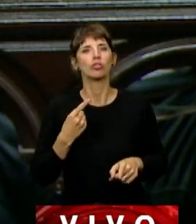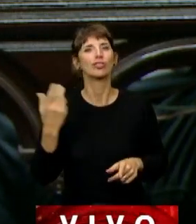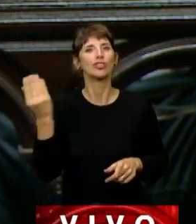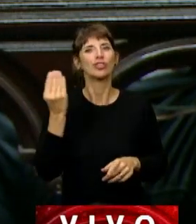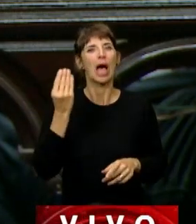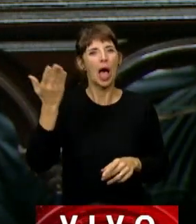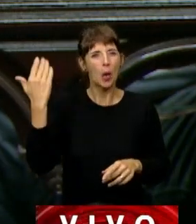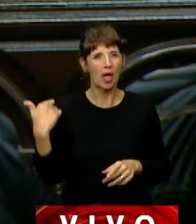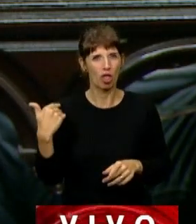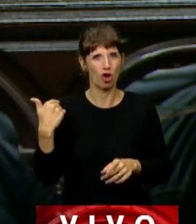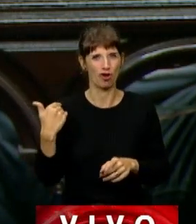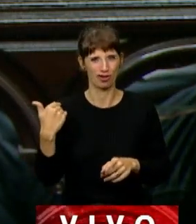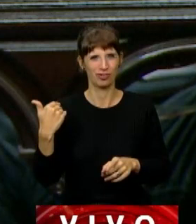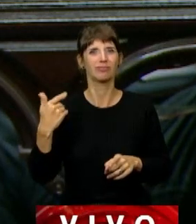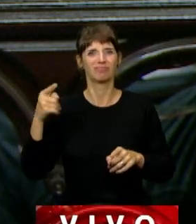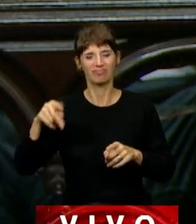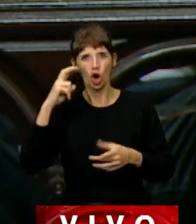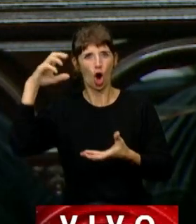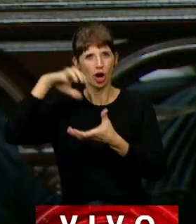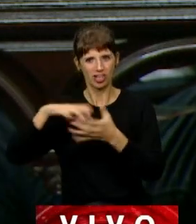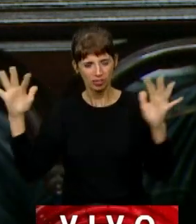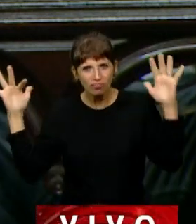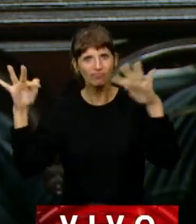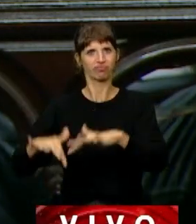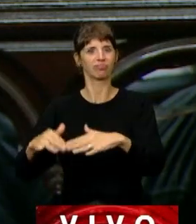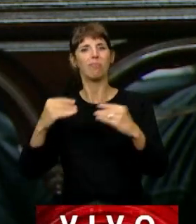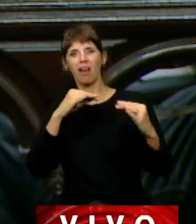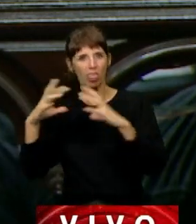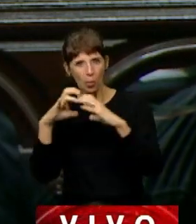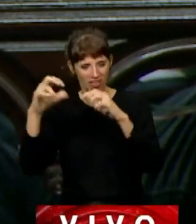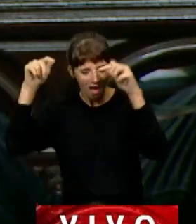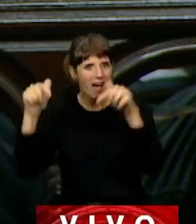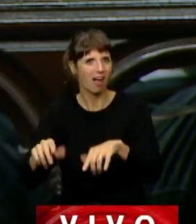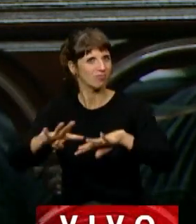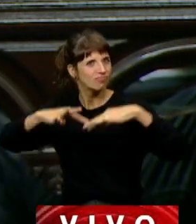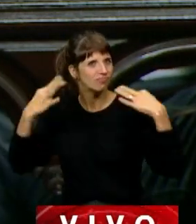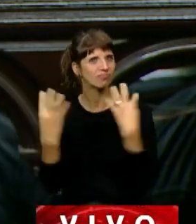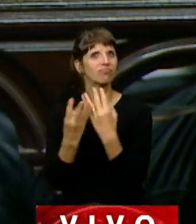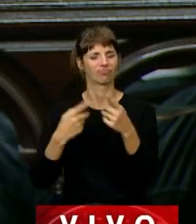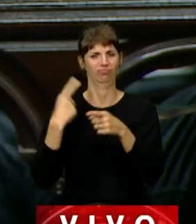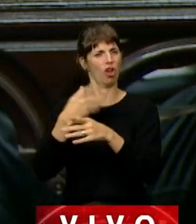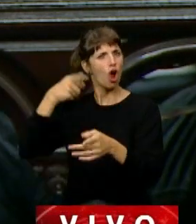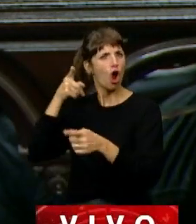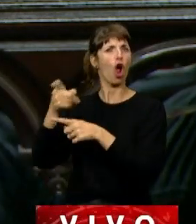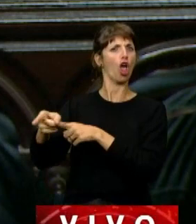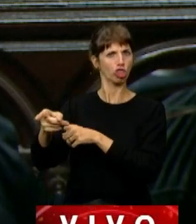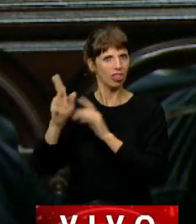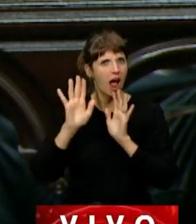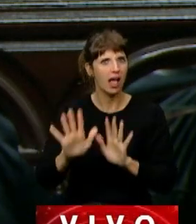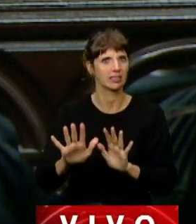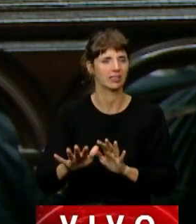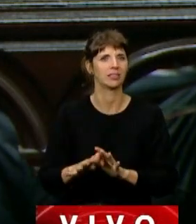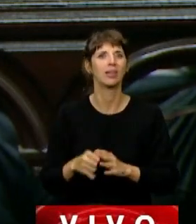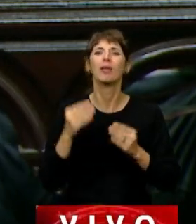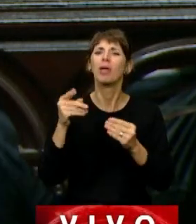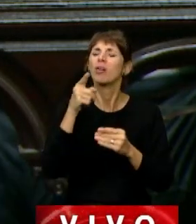aquí en el Congreso la oportunidad de debatir en nuestra Cámara, en nuestro recinto, un repudio a todo lo que pasó. Pero